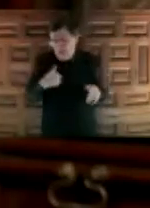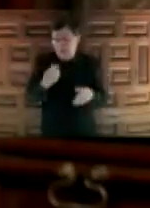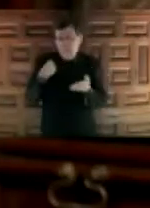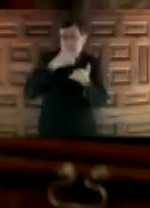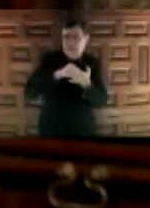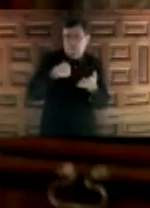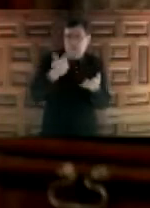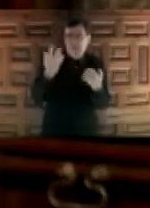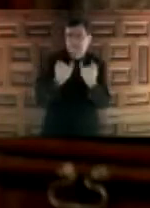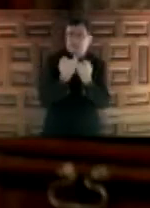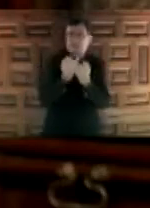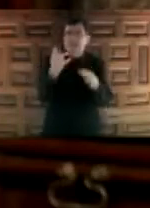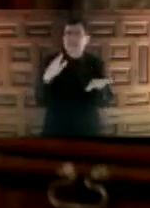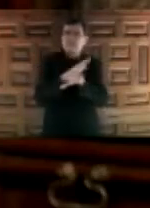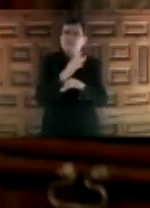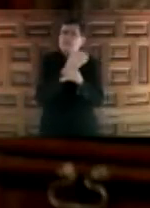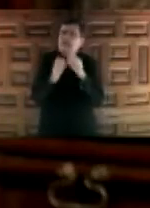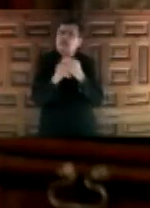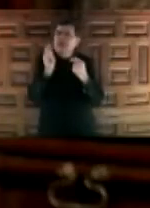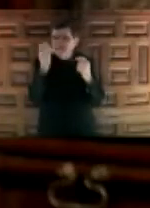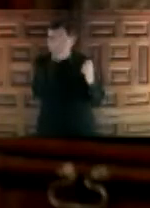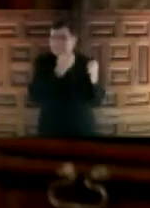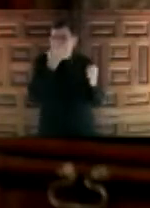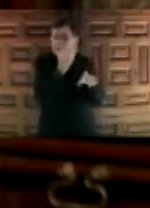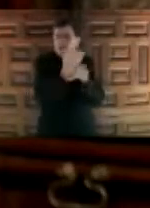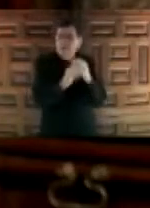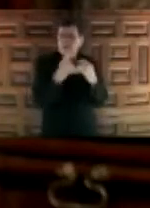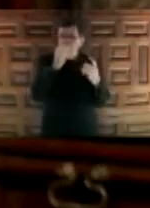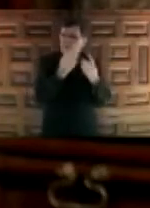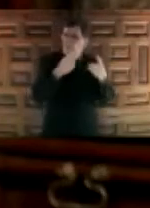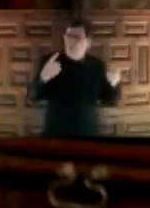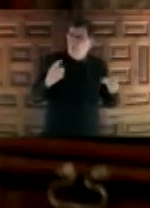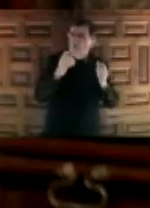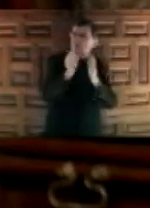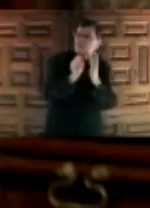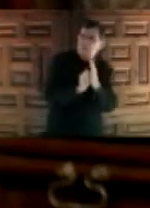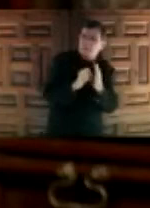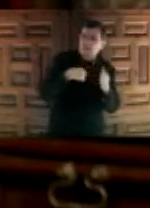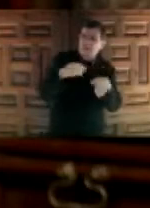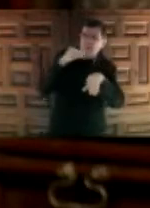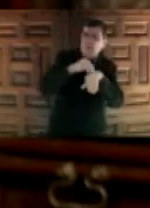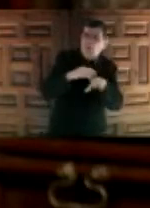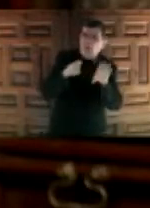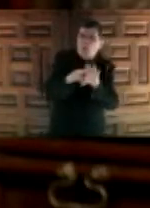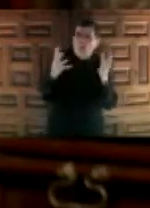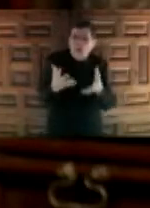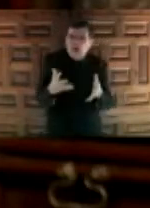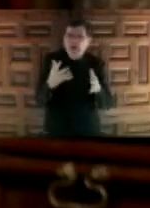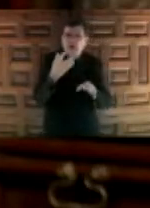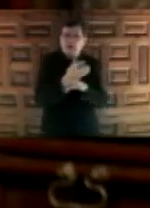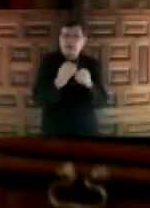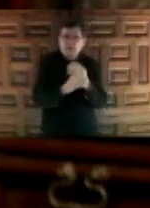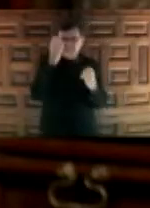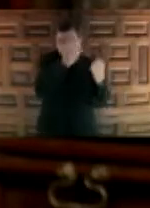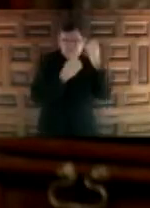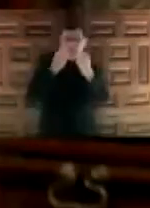adscribo, que es que cambiemos la noción de evaluación en términos del desarrollo del sistema y que pensemos en que lo que se tiene que evaluar